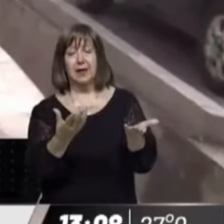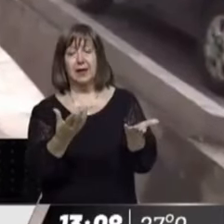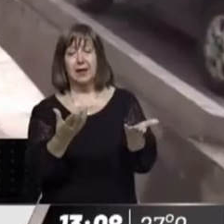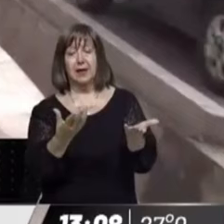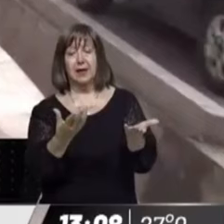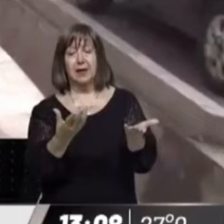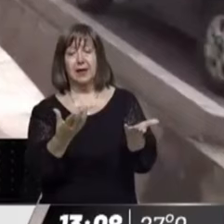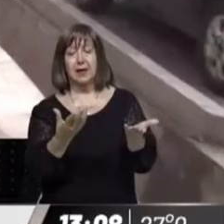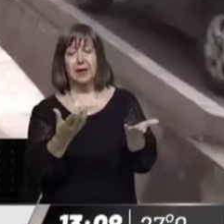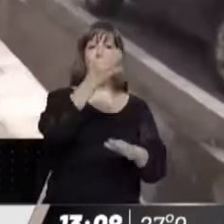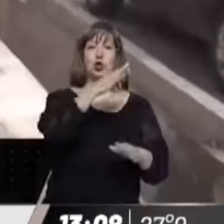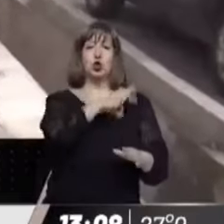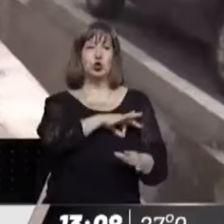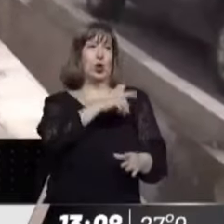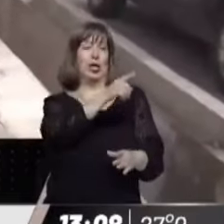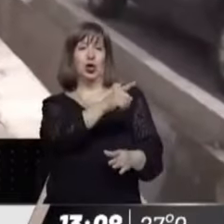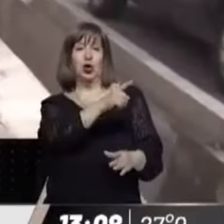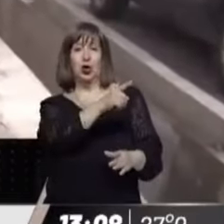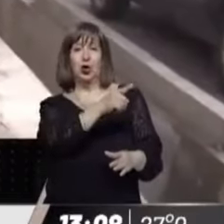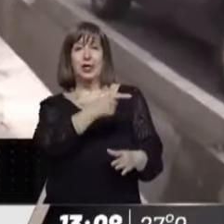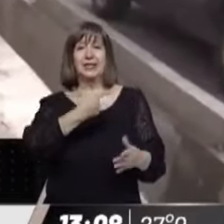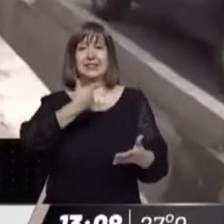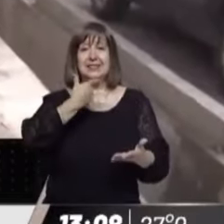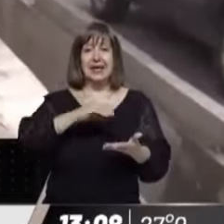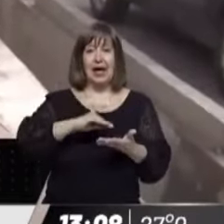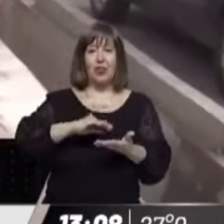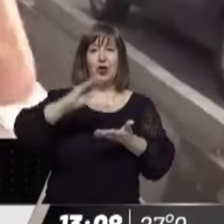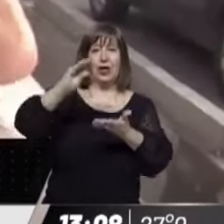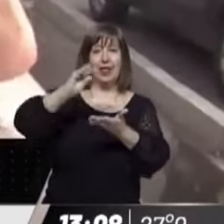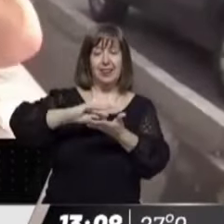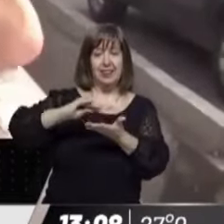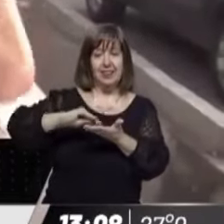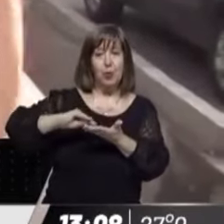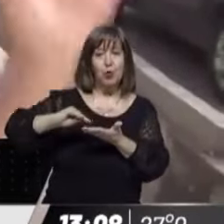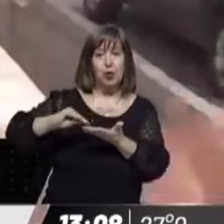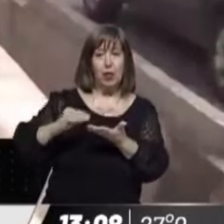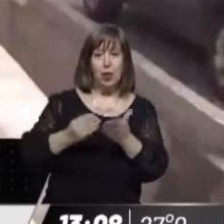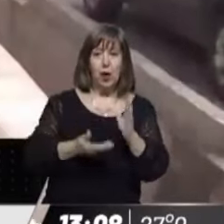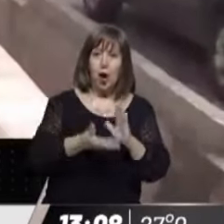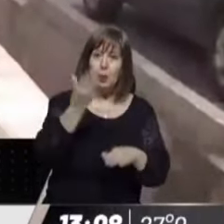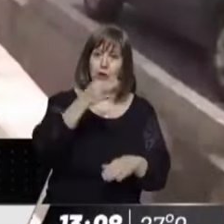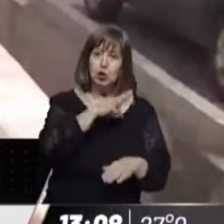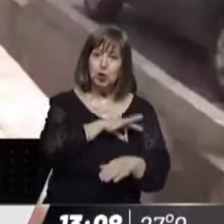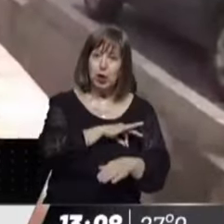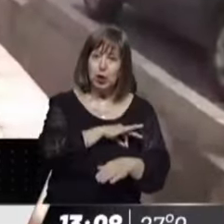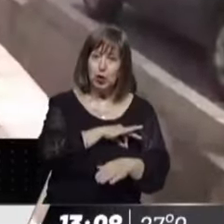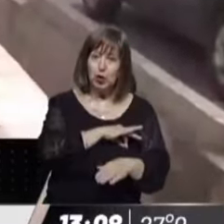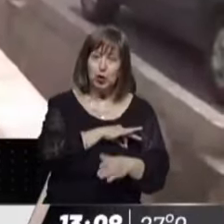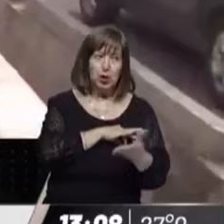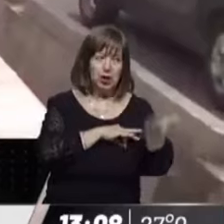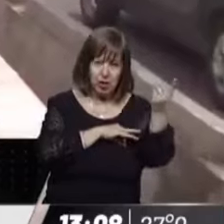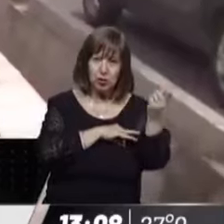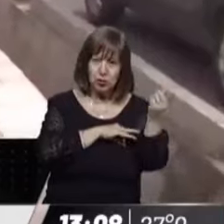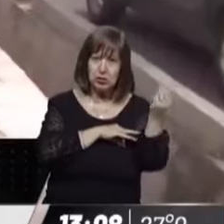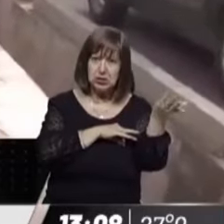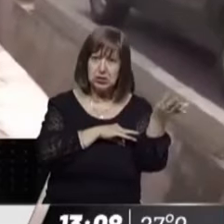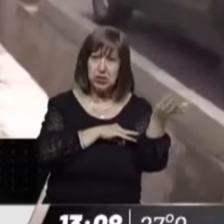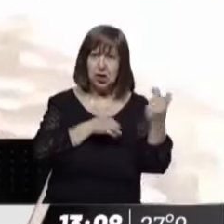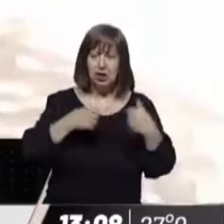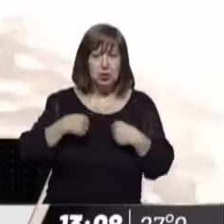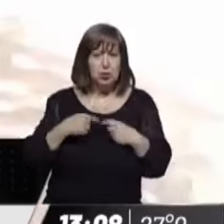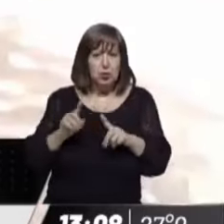para dar el ejemplo. ¿Eso qué quiere decir? Que el costo político lo paga el pueblo. Bueno, se arregla como se